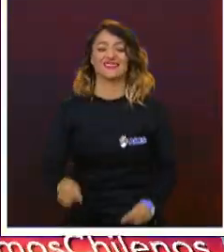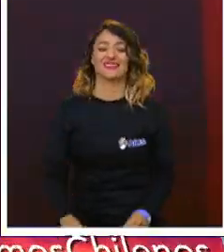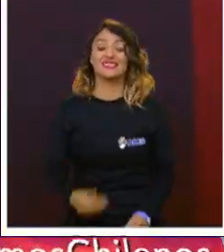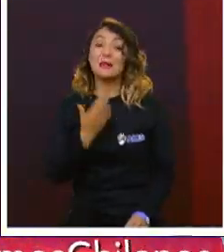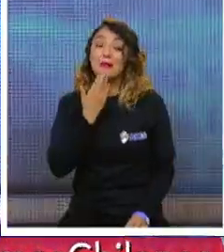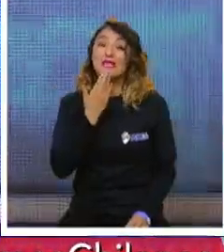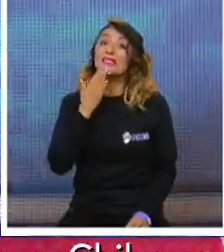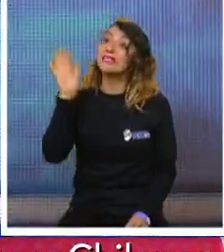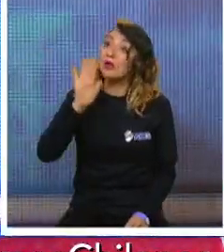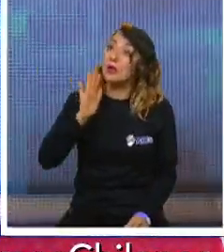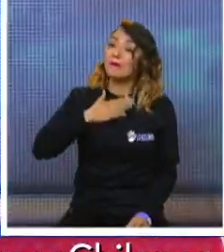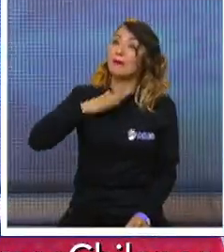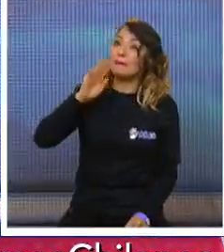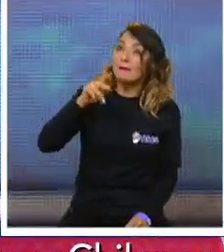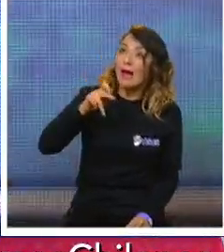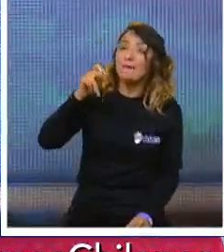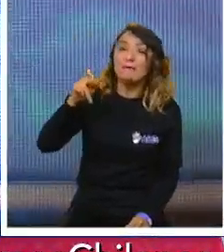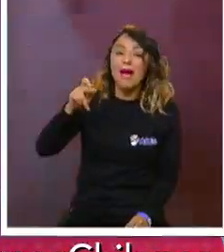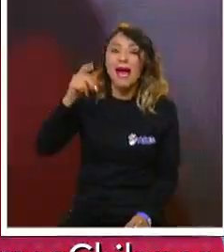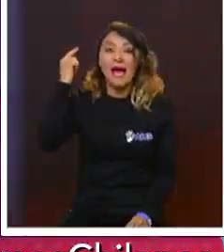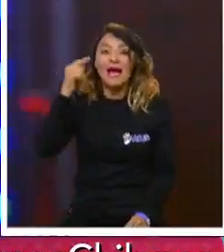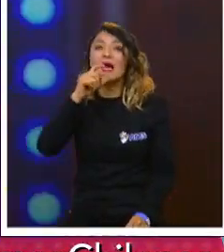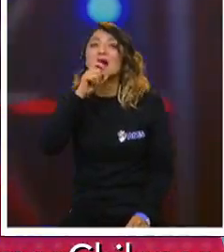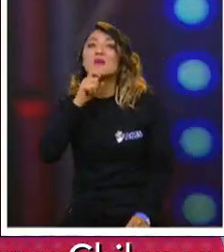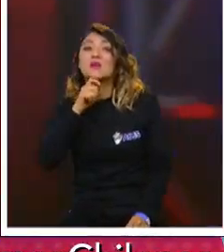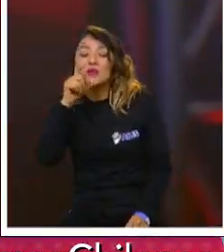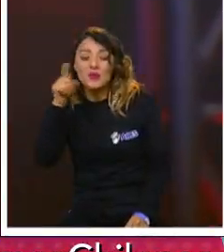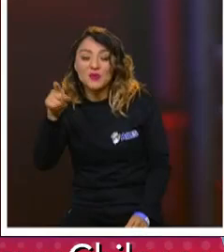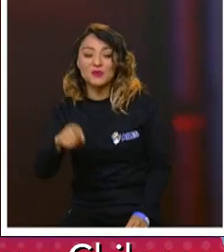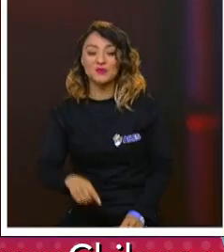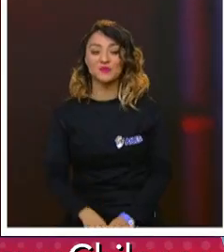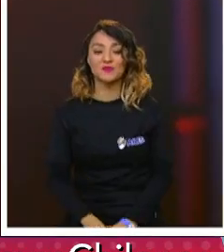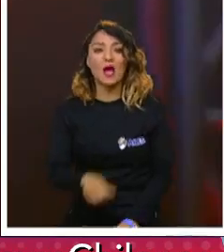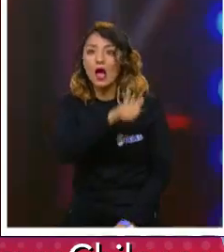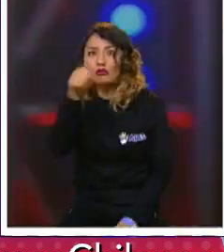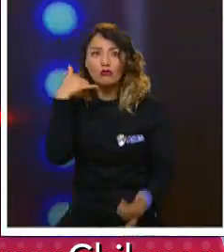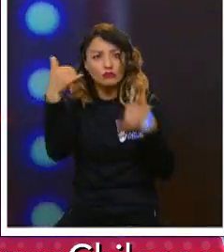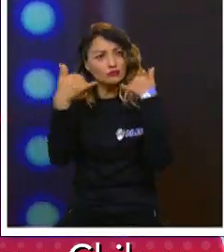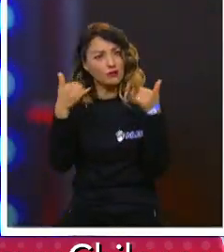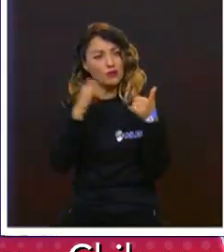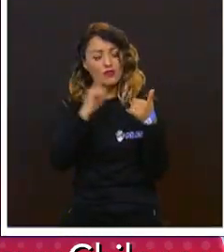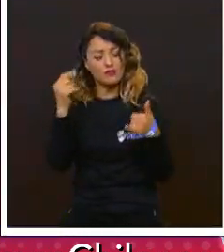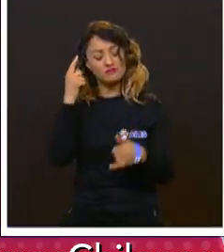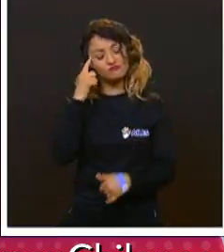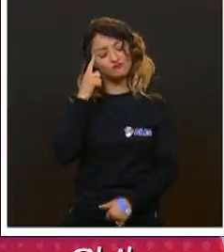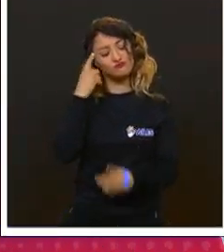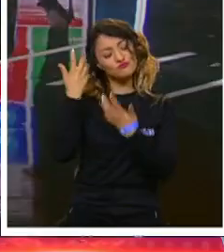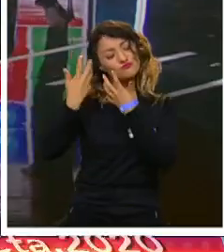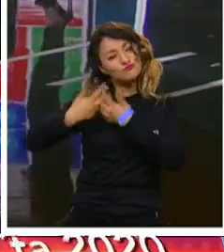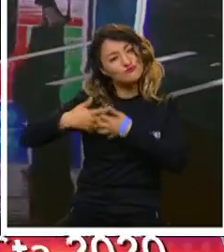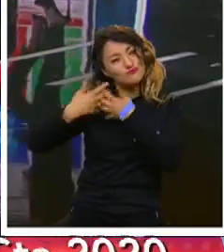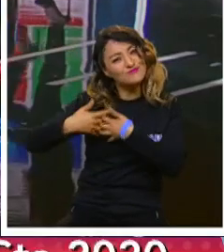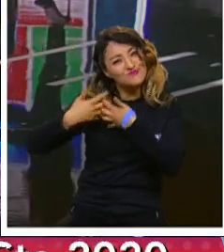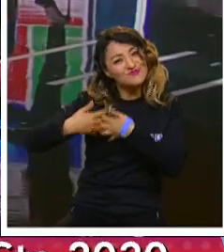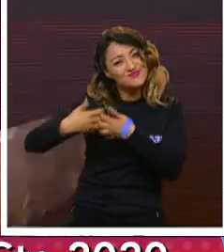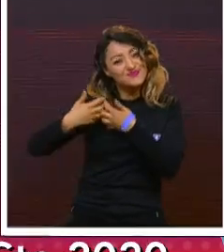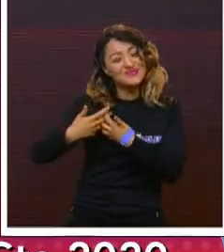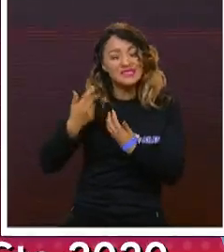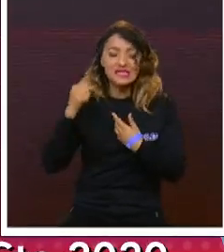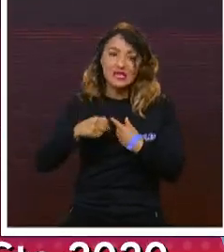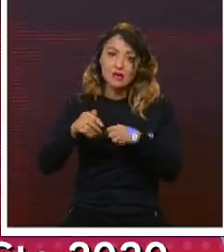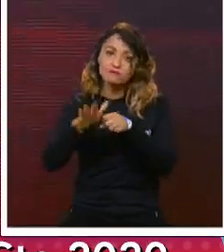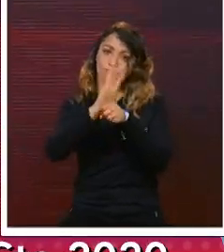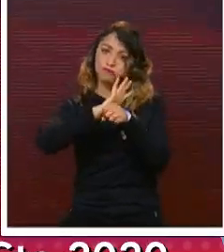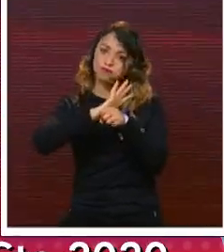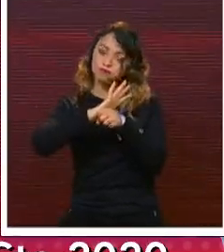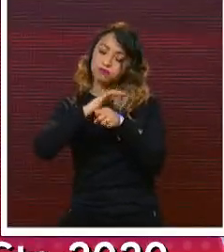que está en Curicó. A todos les había dicho. Pero igual yo reflexioné y me puse a pensar que en pandemia, así como ha